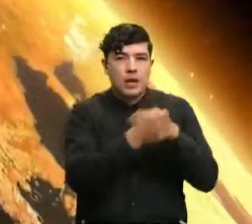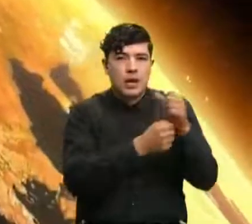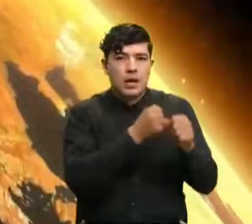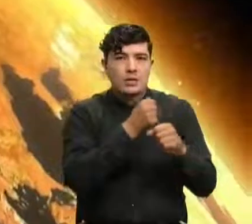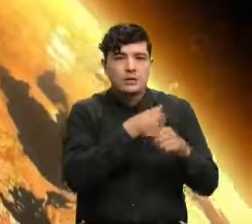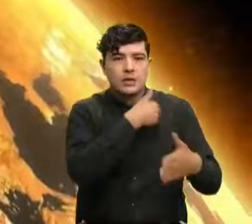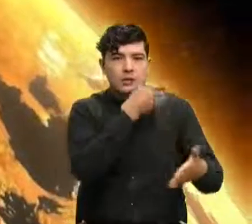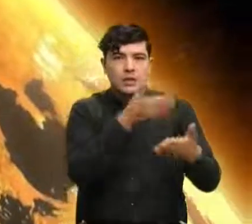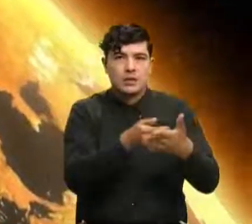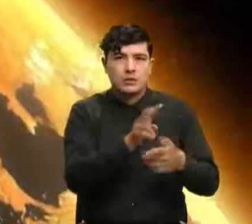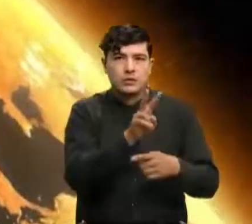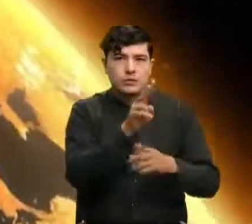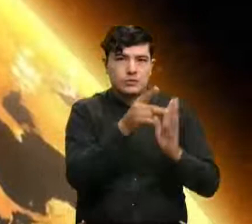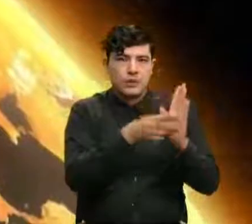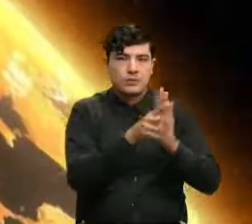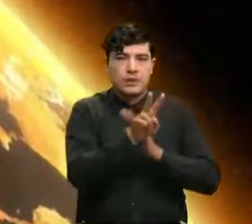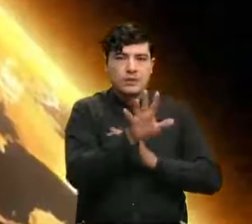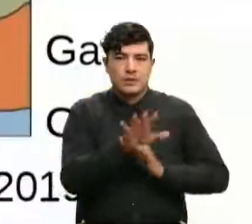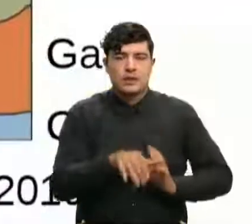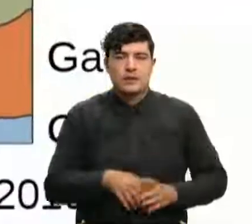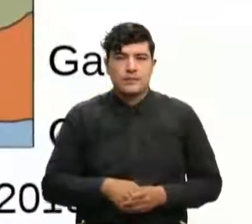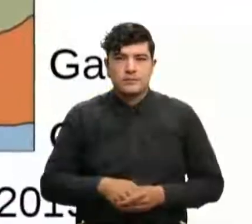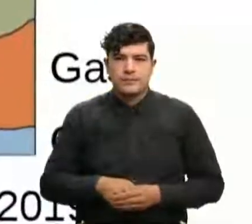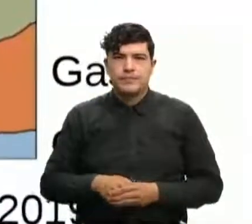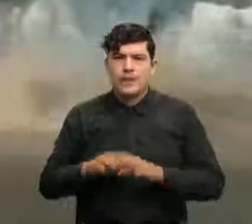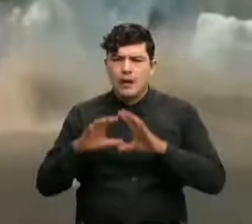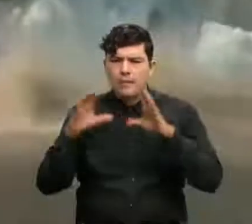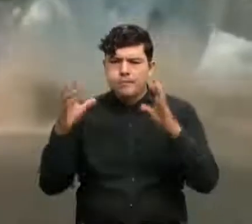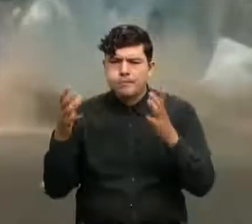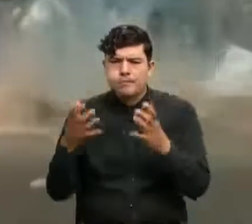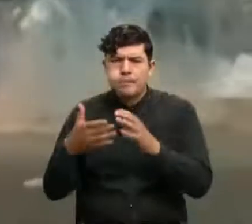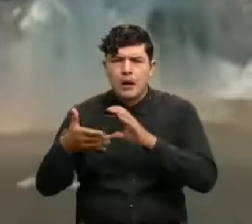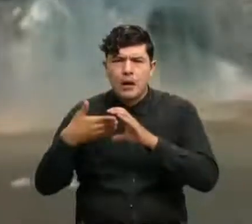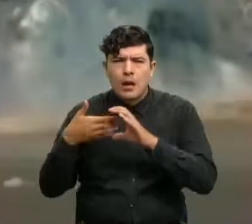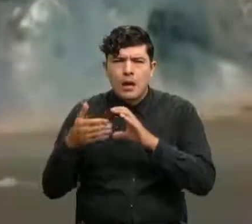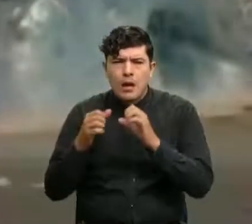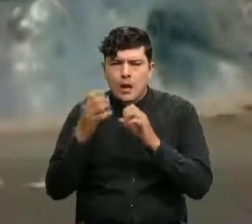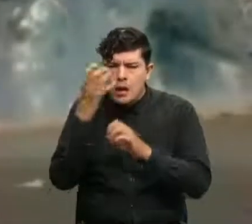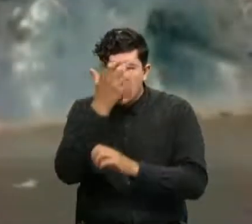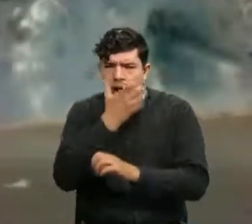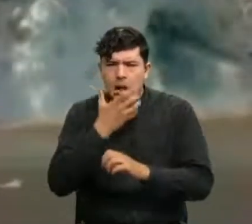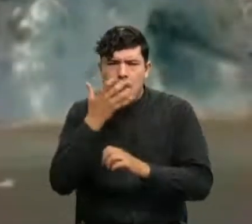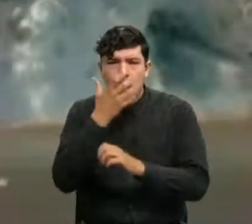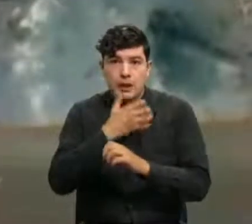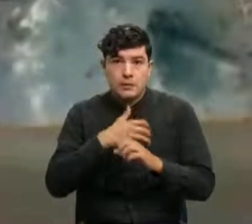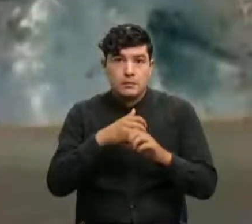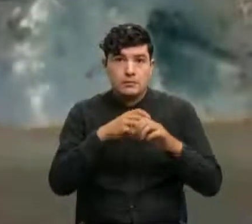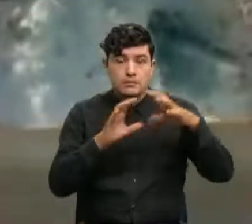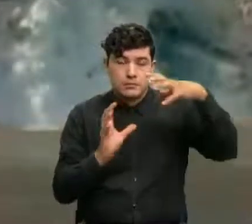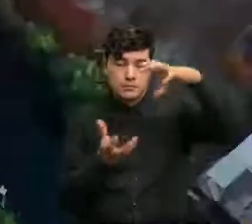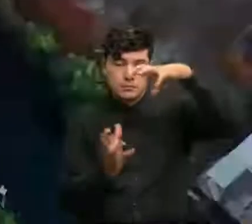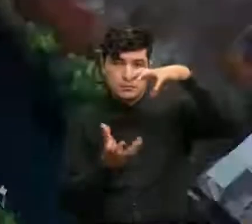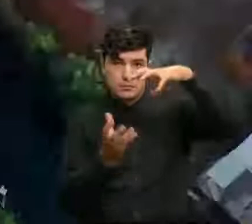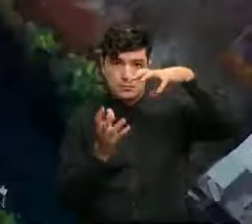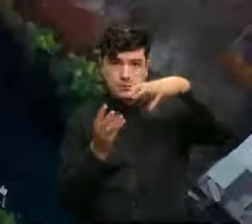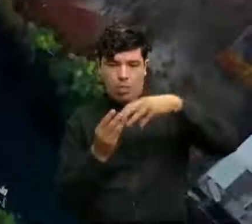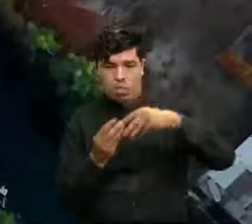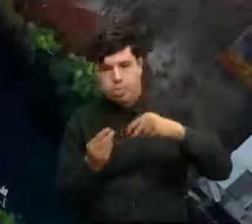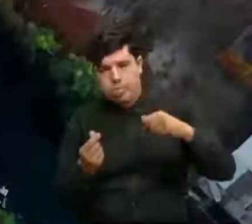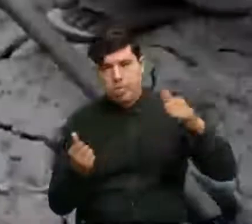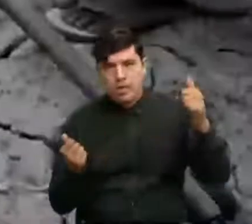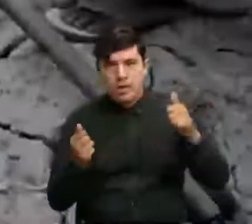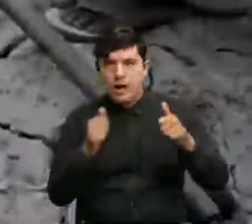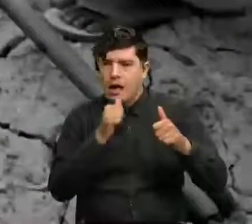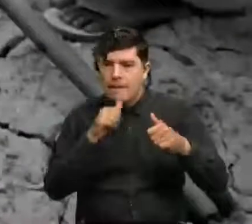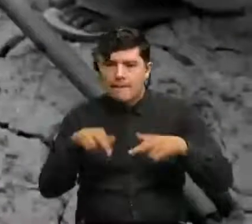al 2025. Las consecuencias que este calentamiento puede generar son deshielo de los glaciares, aumento del nivel de mar, multiplicación de